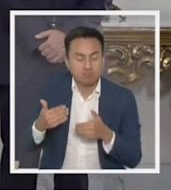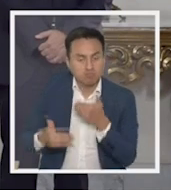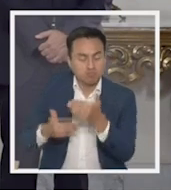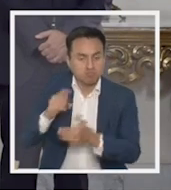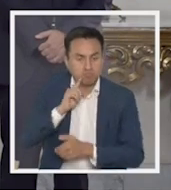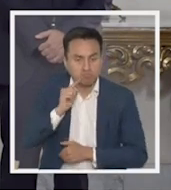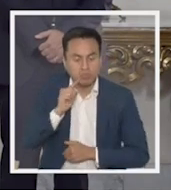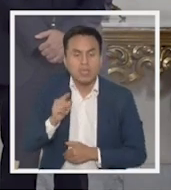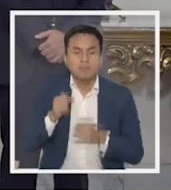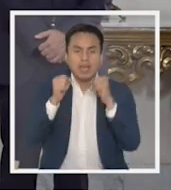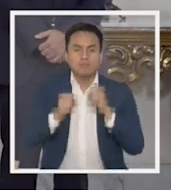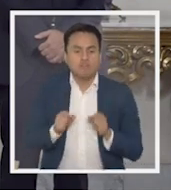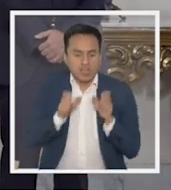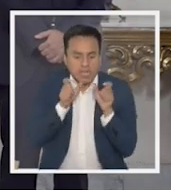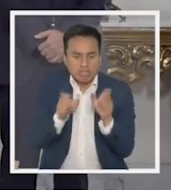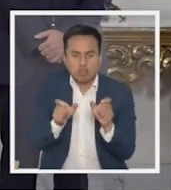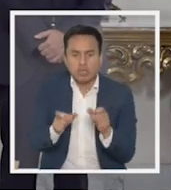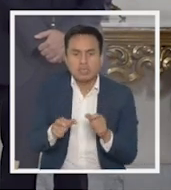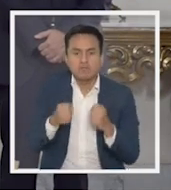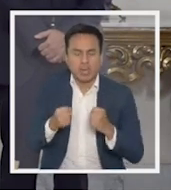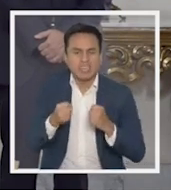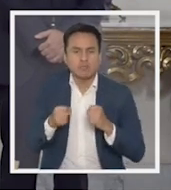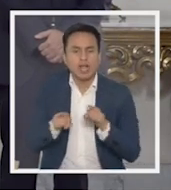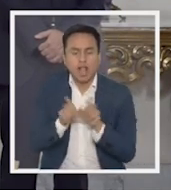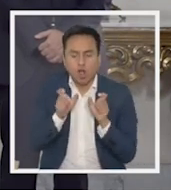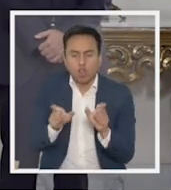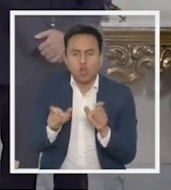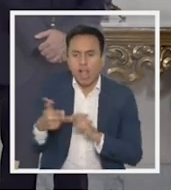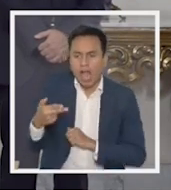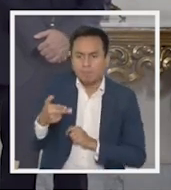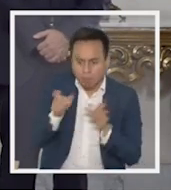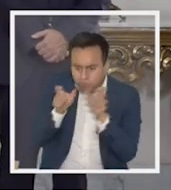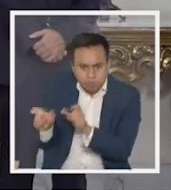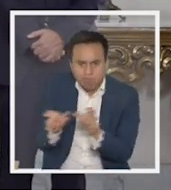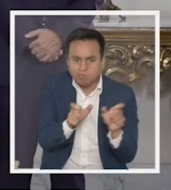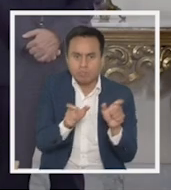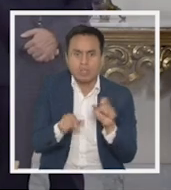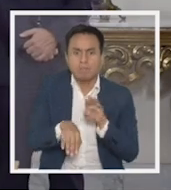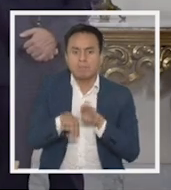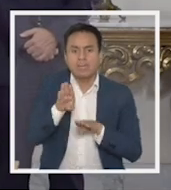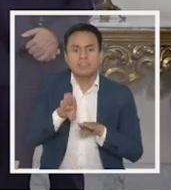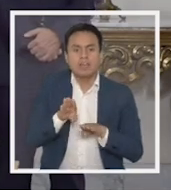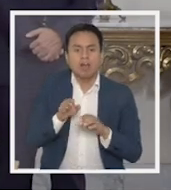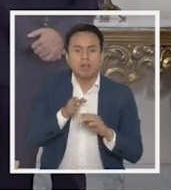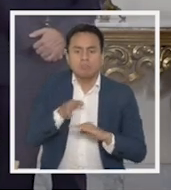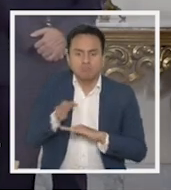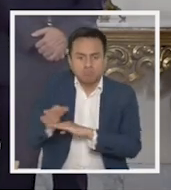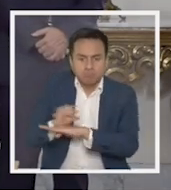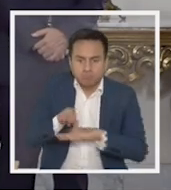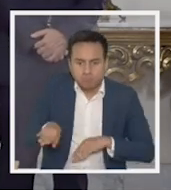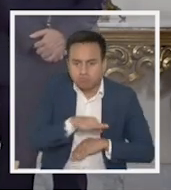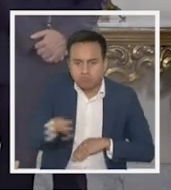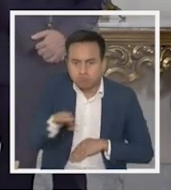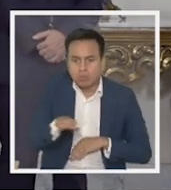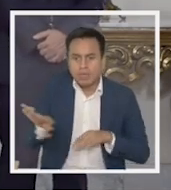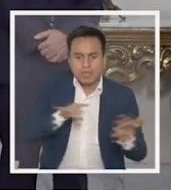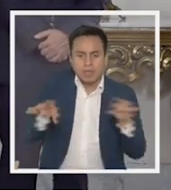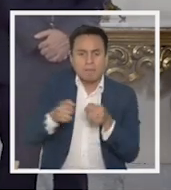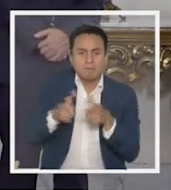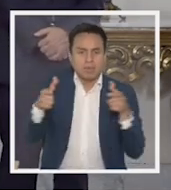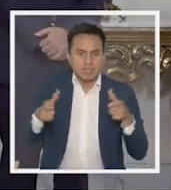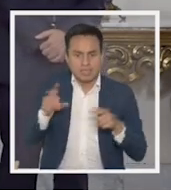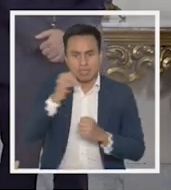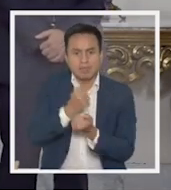armas, aumento de patrullajes, dotación adicional en carabineros para estas tareas, liberándolos también de tareas